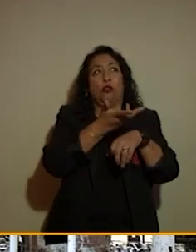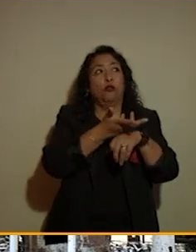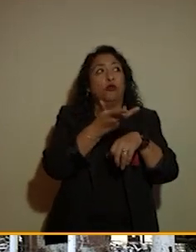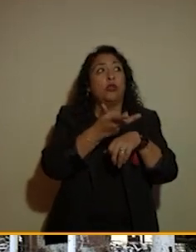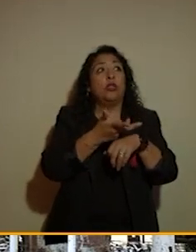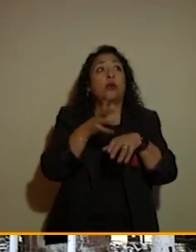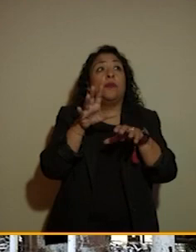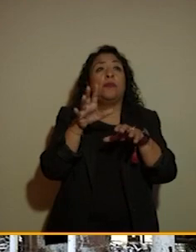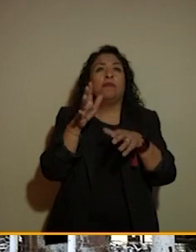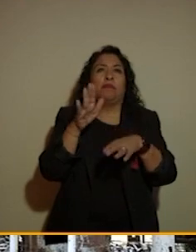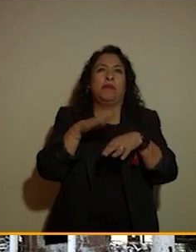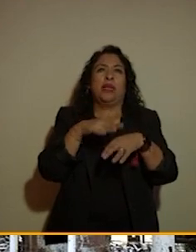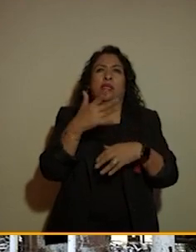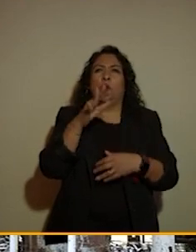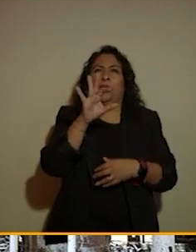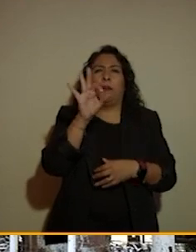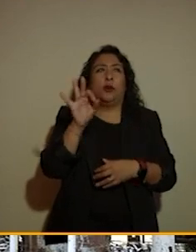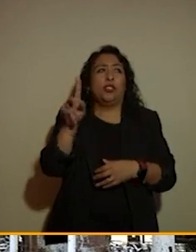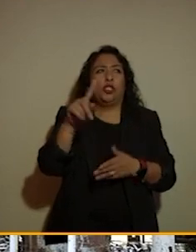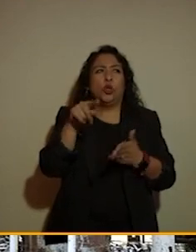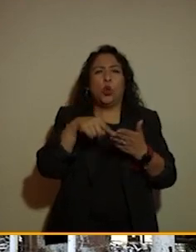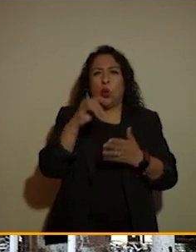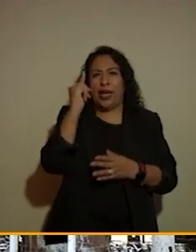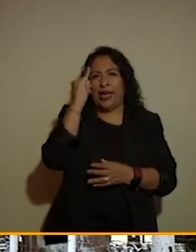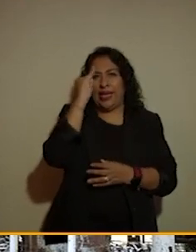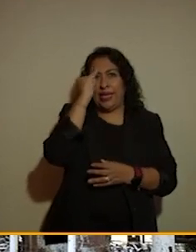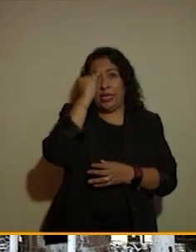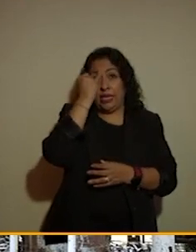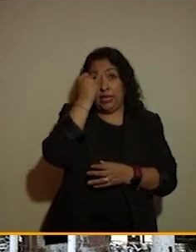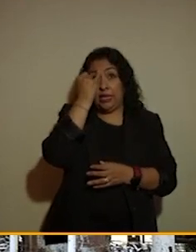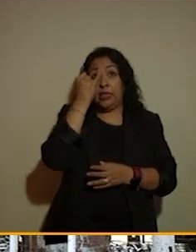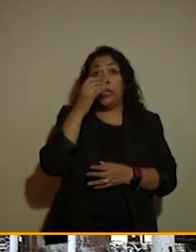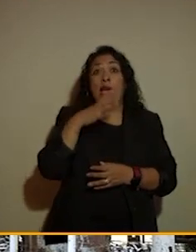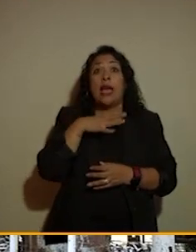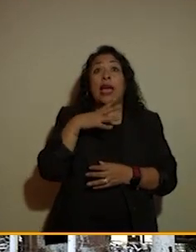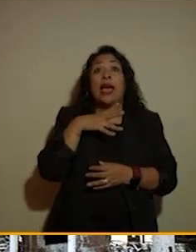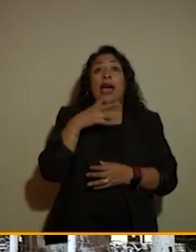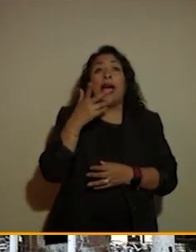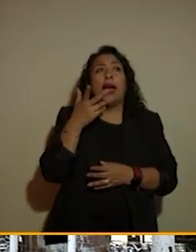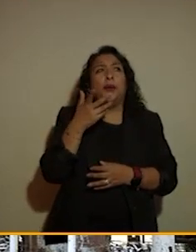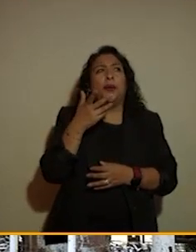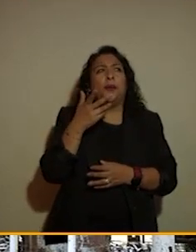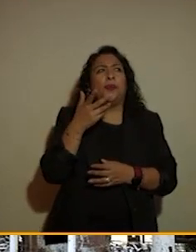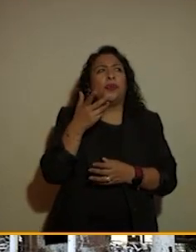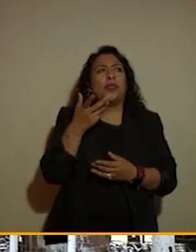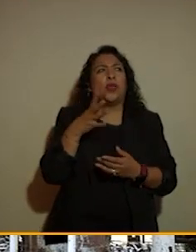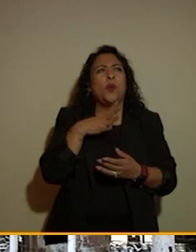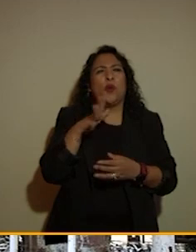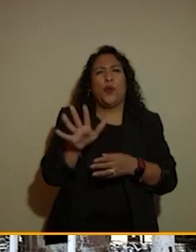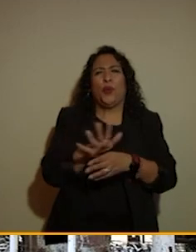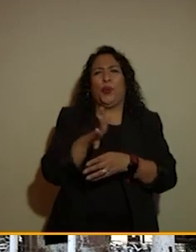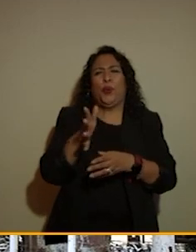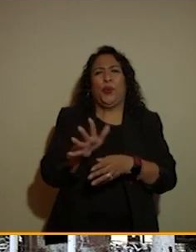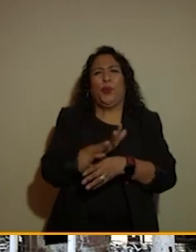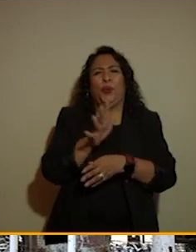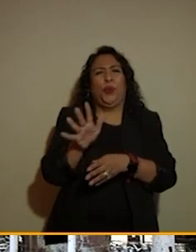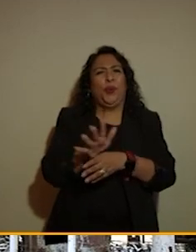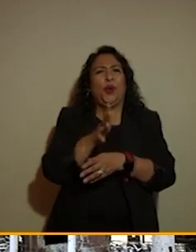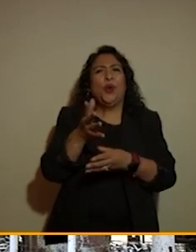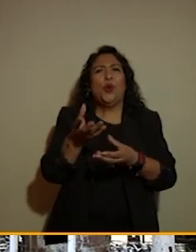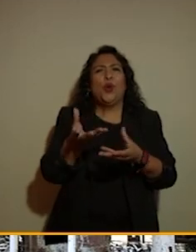de 50%, en la India hubo una fuga al aire libre de compuestos tóxicos